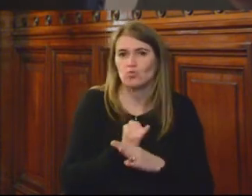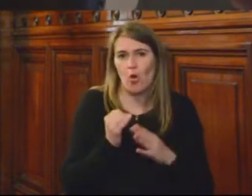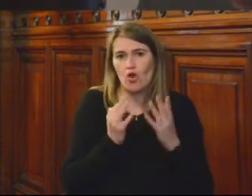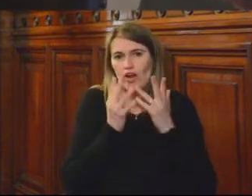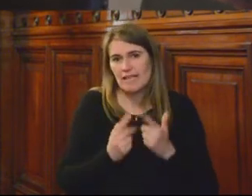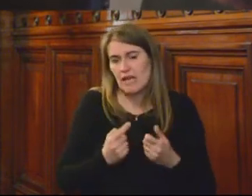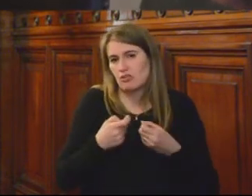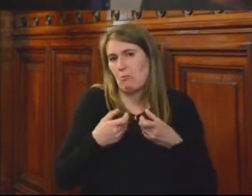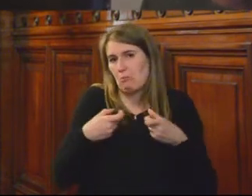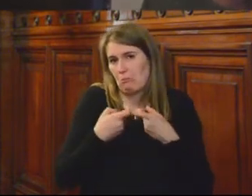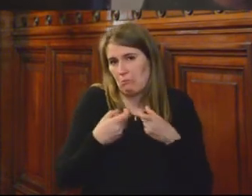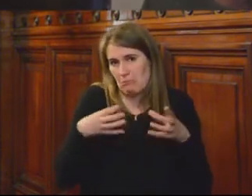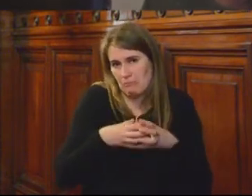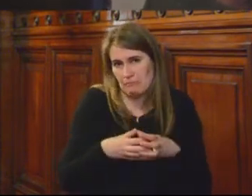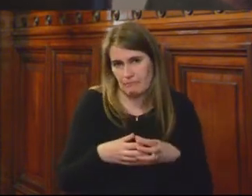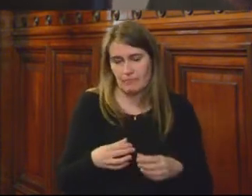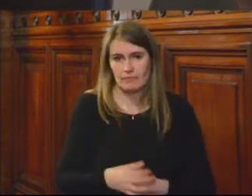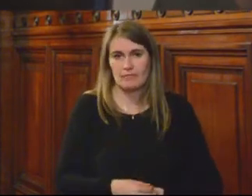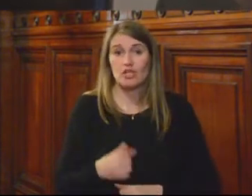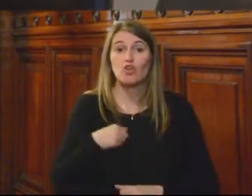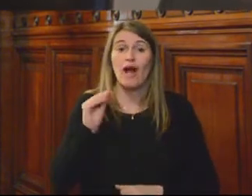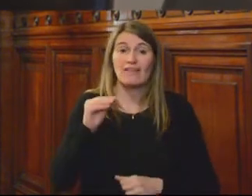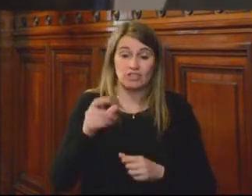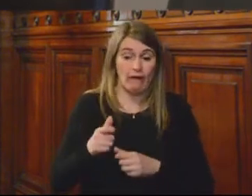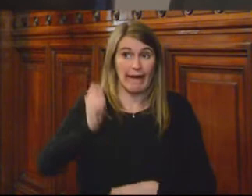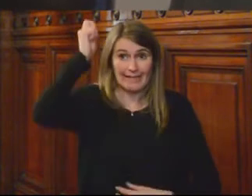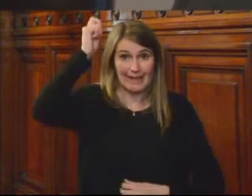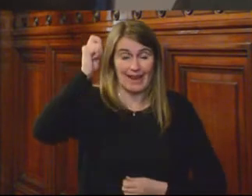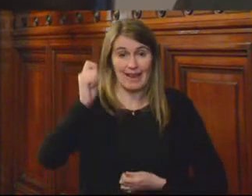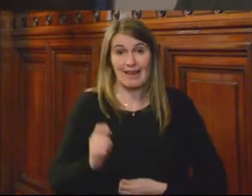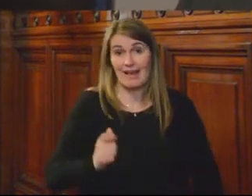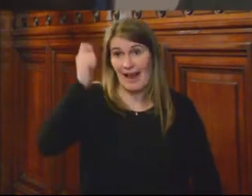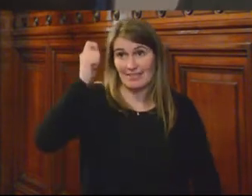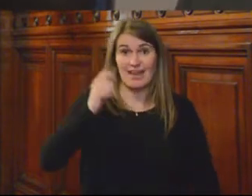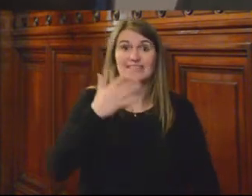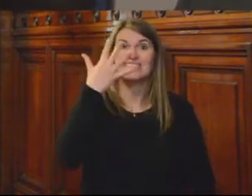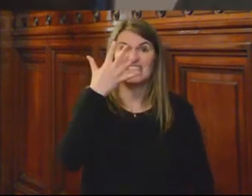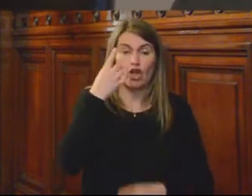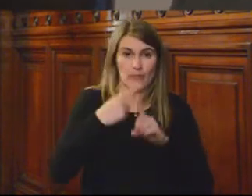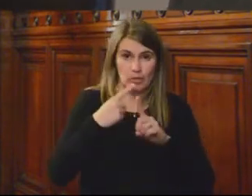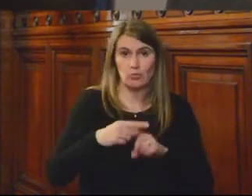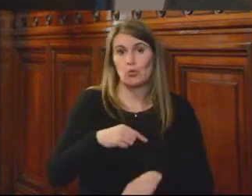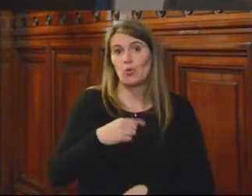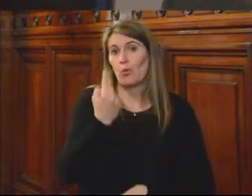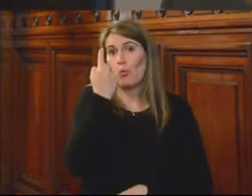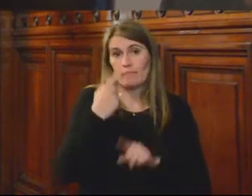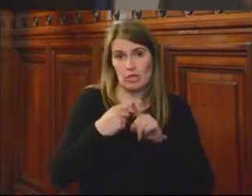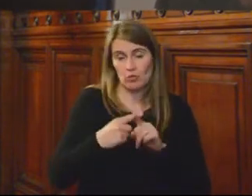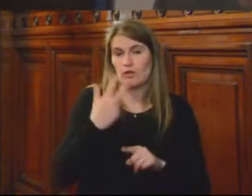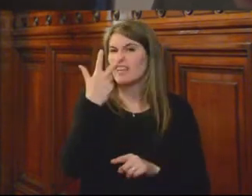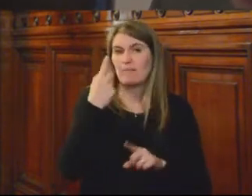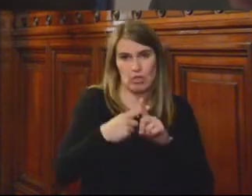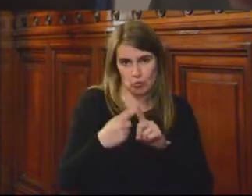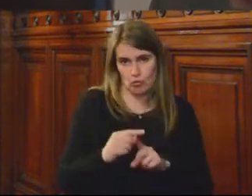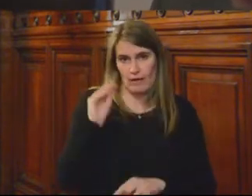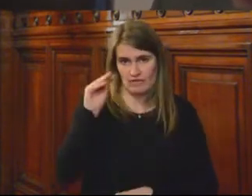Yo indicaré con estos carteles cuando falten 5, 3 y 1 minuto. Entonces, sin